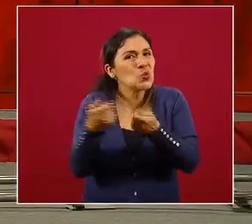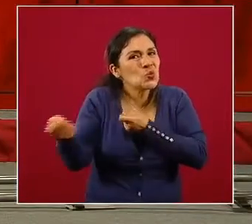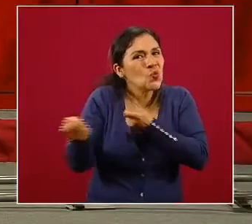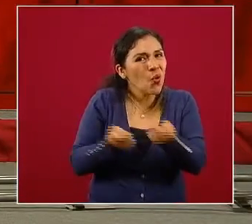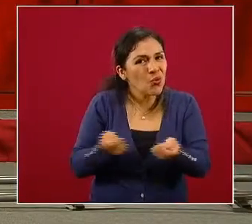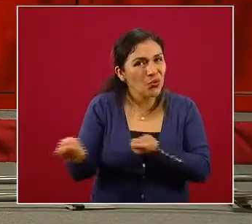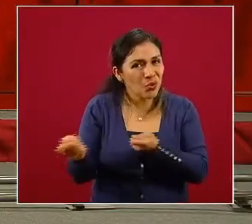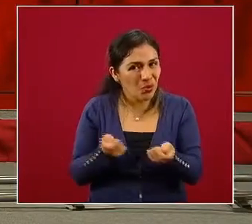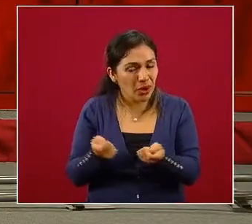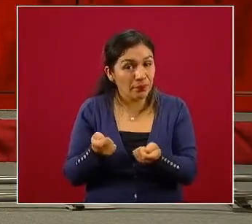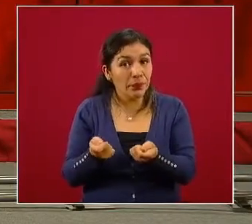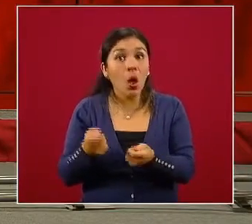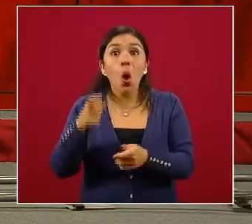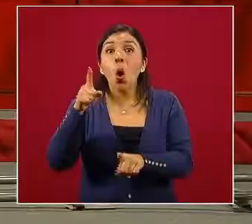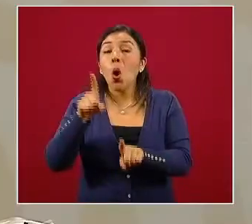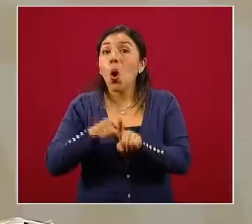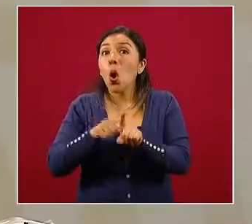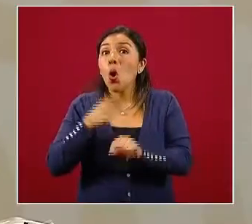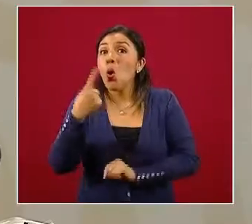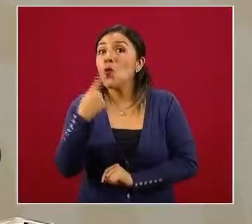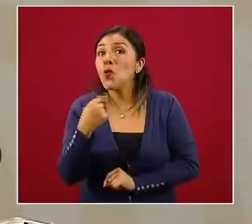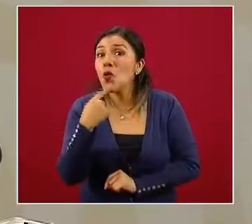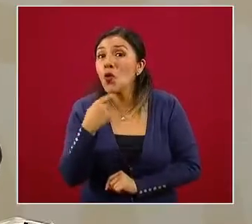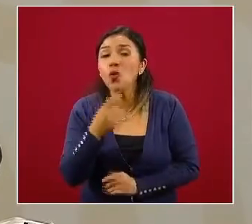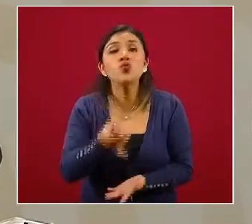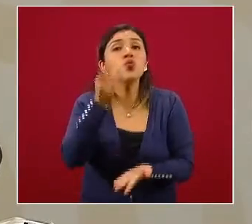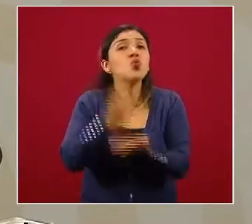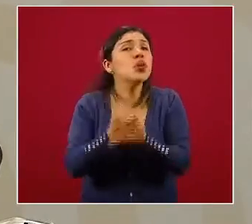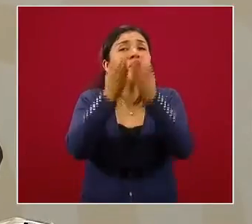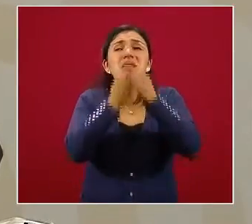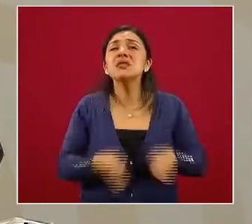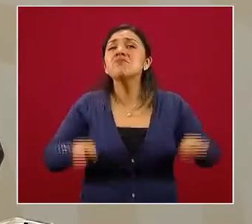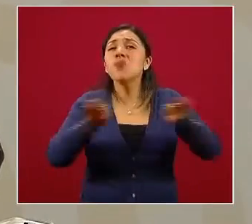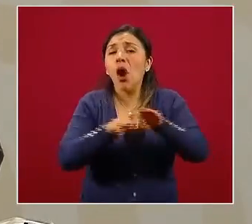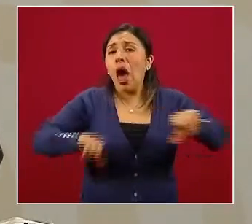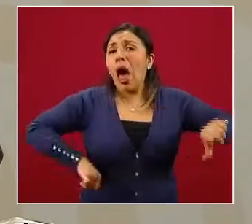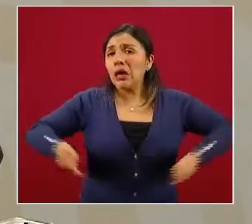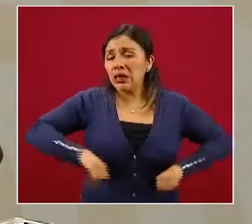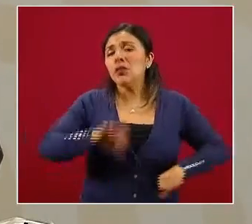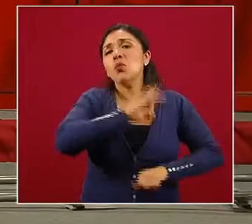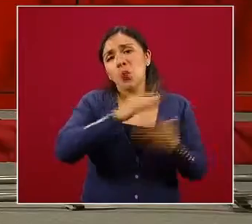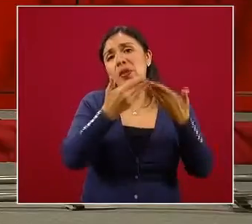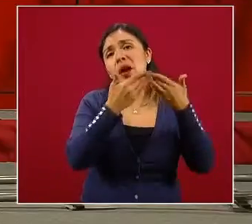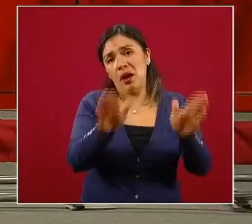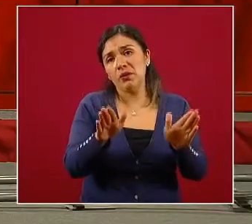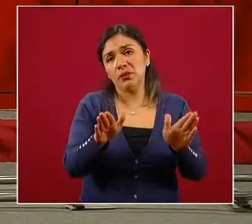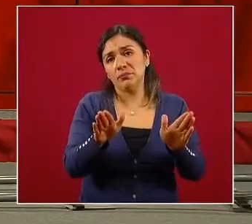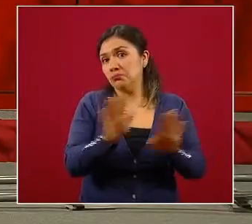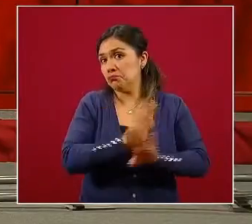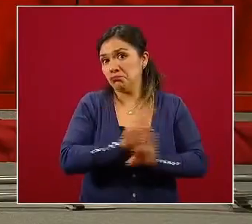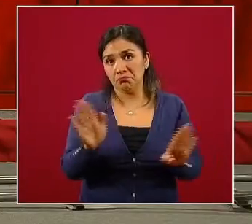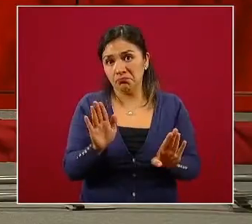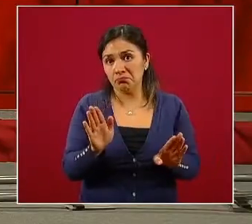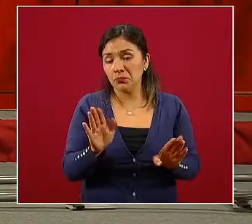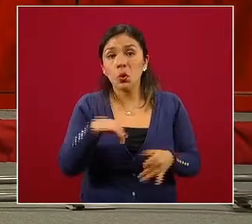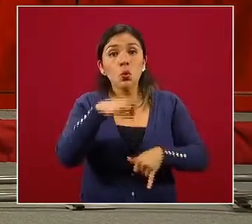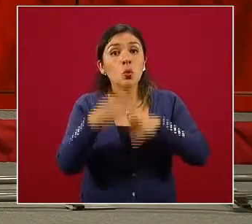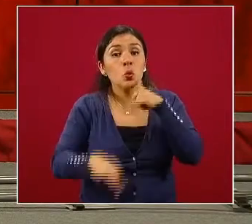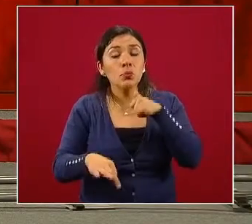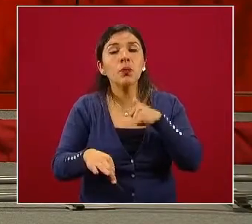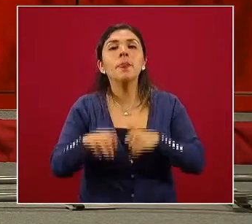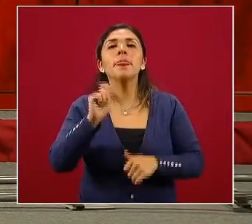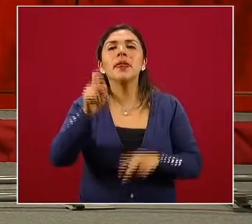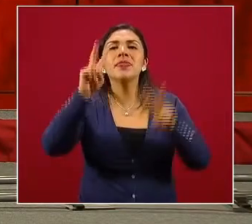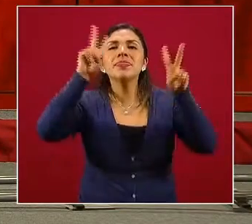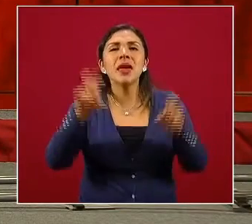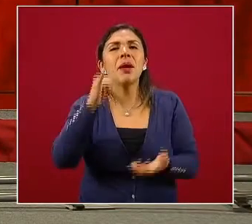de actividades. Los que estén en rojo, solo las actividades esenciales podrán operar, ¿no? Y terminando con el